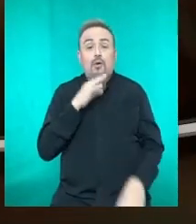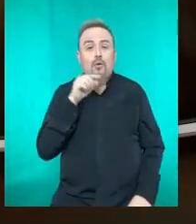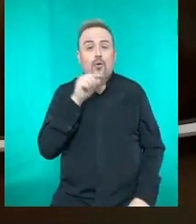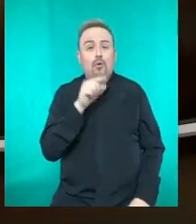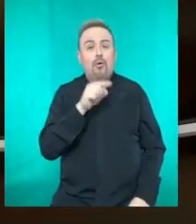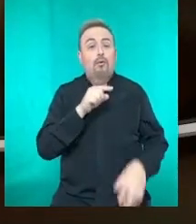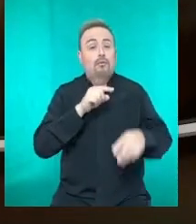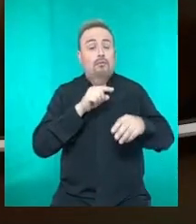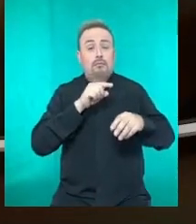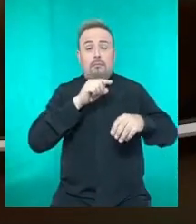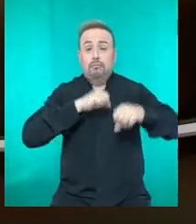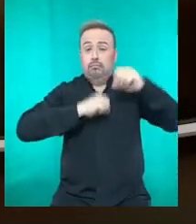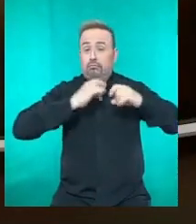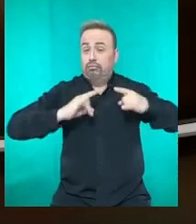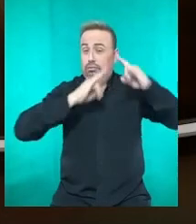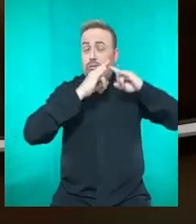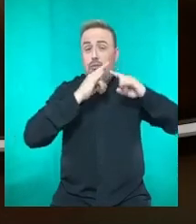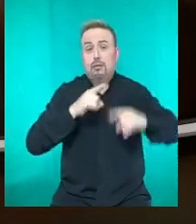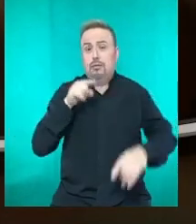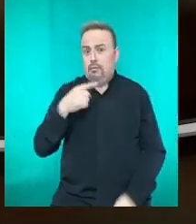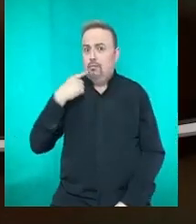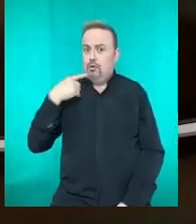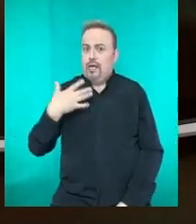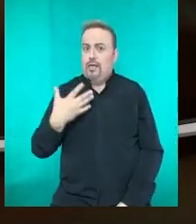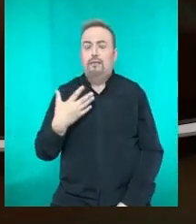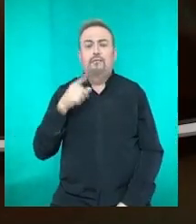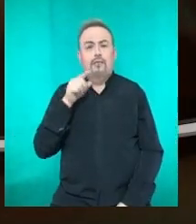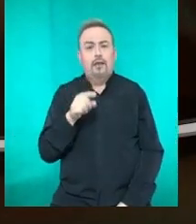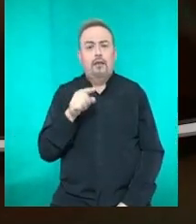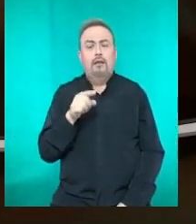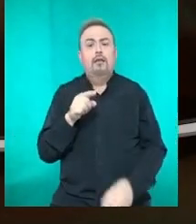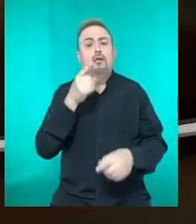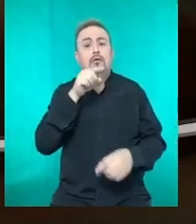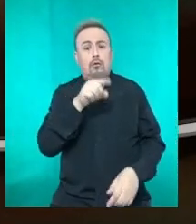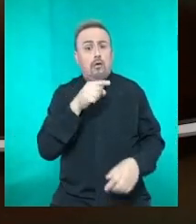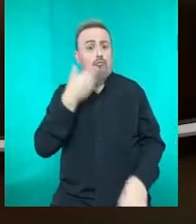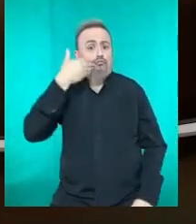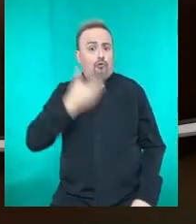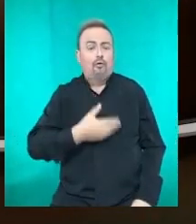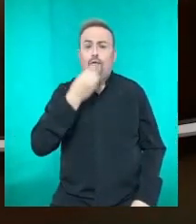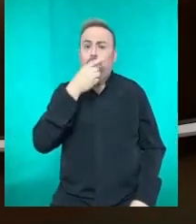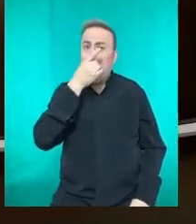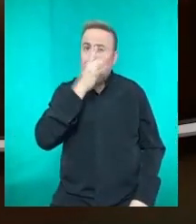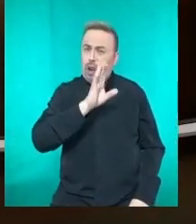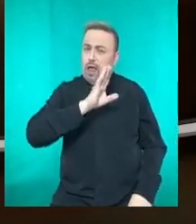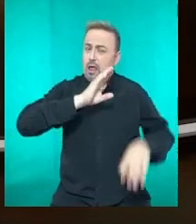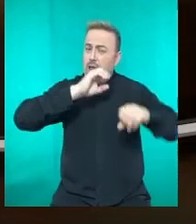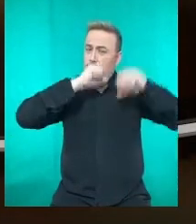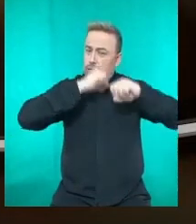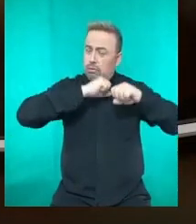faenas de edificación, toma preponderancia. Pero eso también no solo trae beneficios para la industria, no solo trae beneficios para